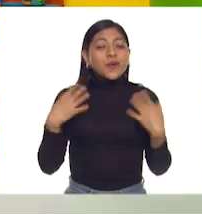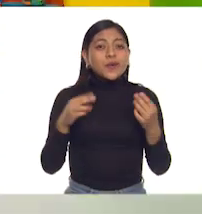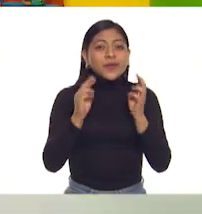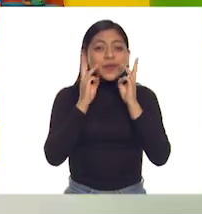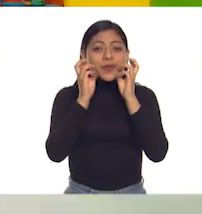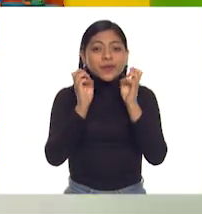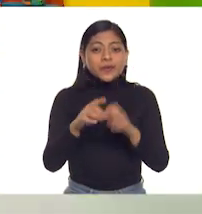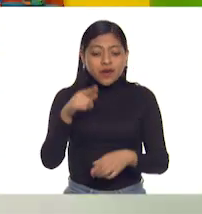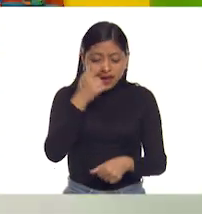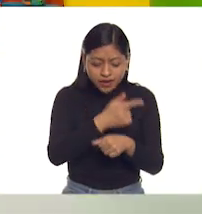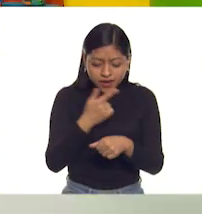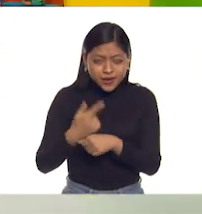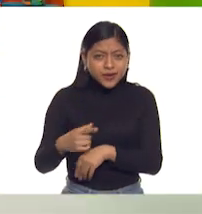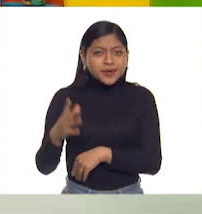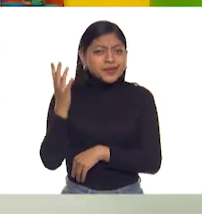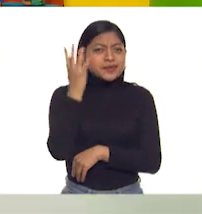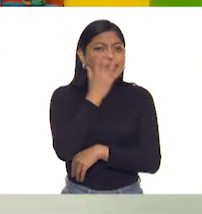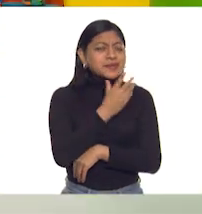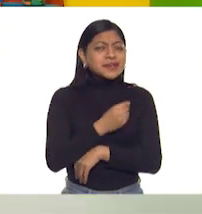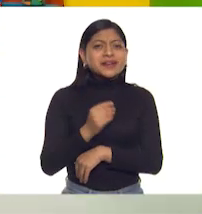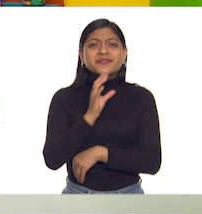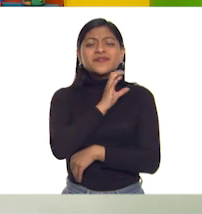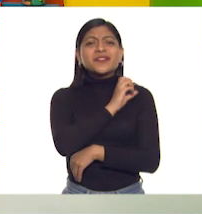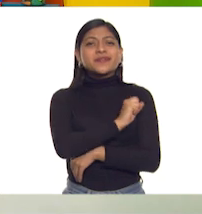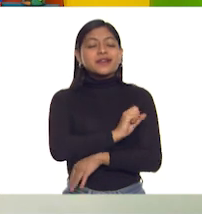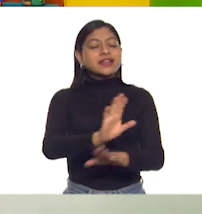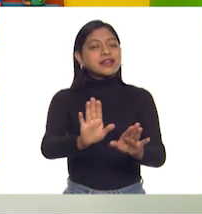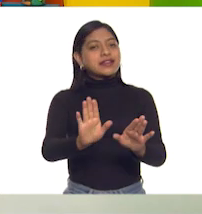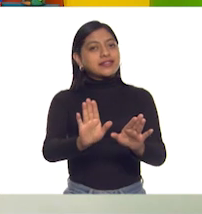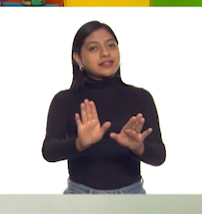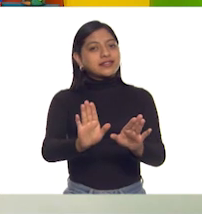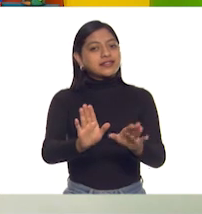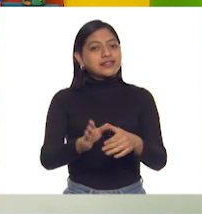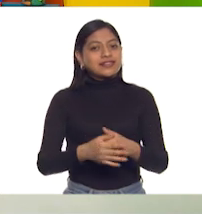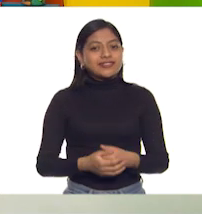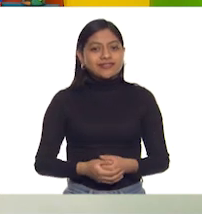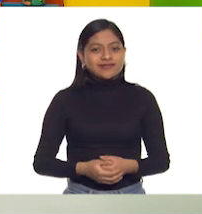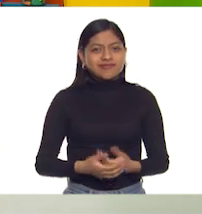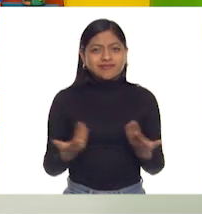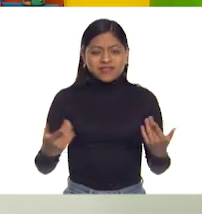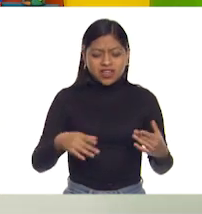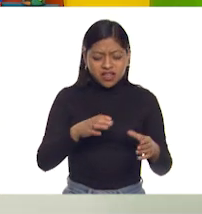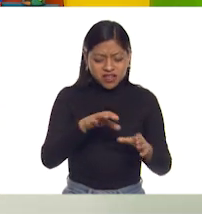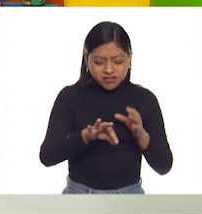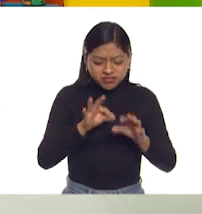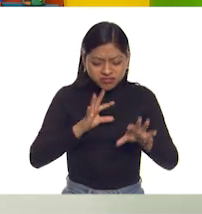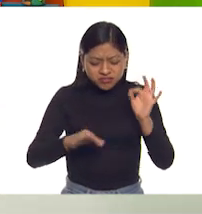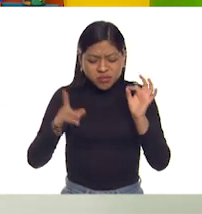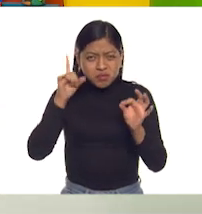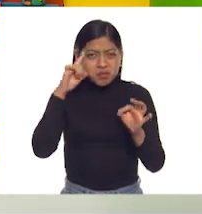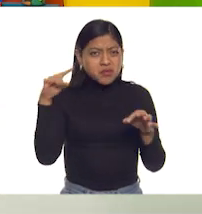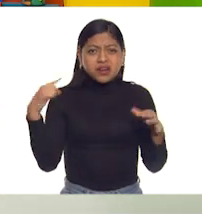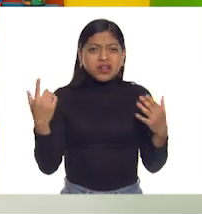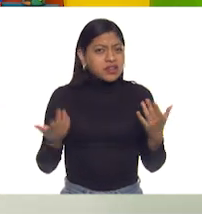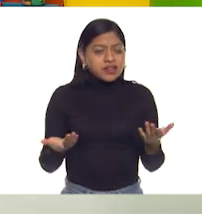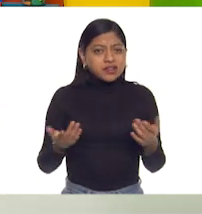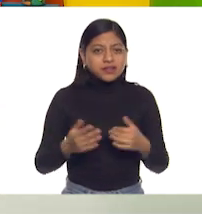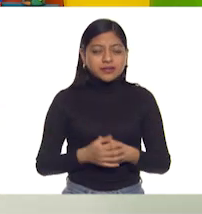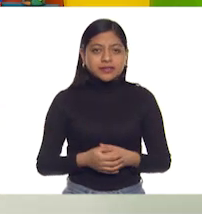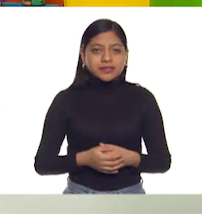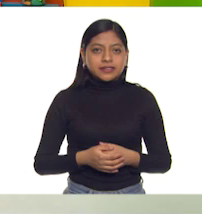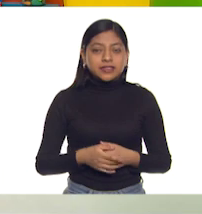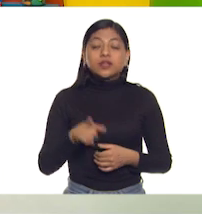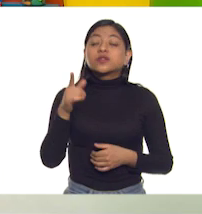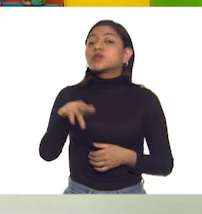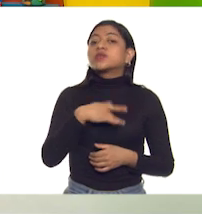Me encanta todo lo que hay en el cofre, Carla, pero ¿cómo que para qué nos servirá todo esto? Pues, ¿para